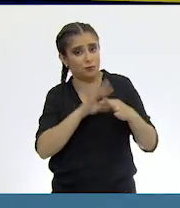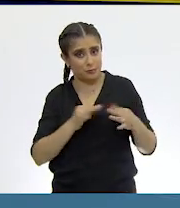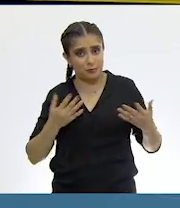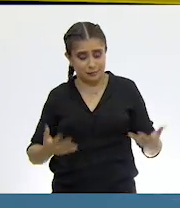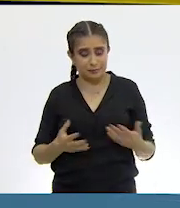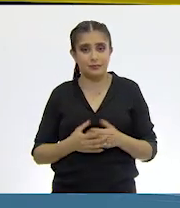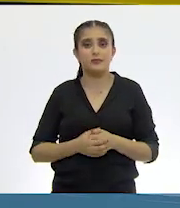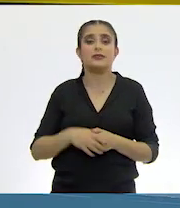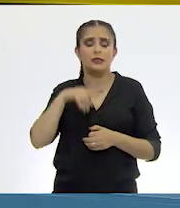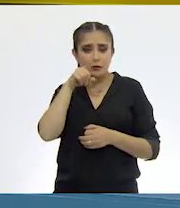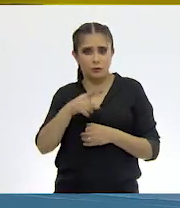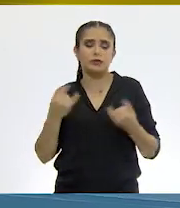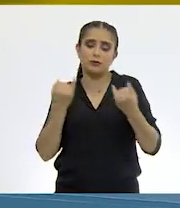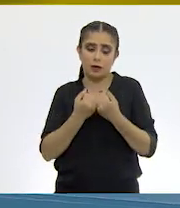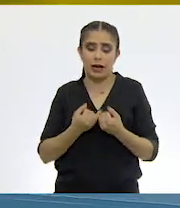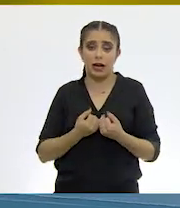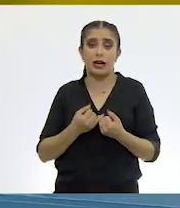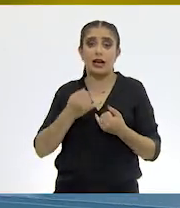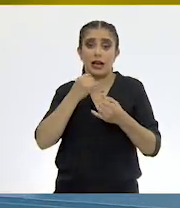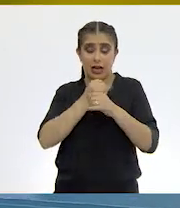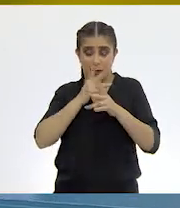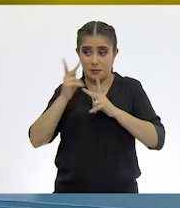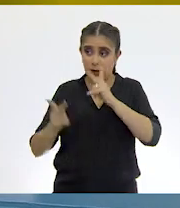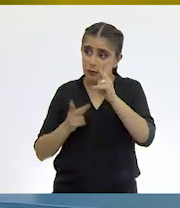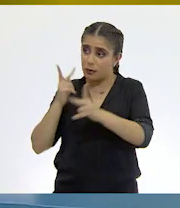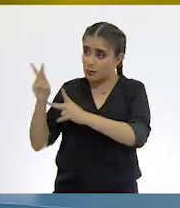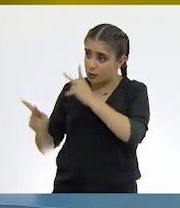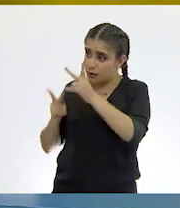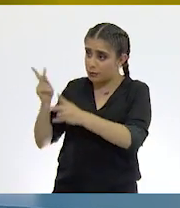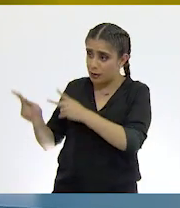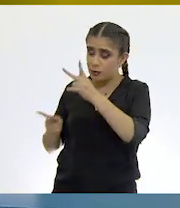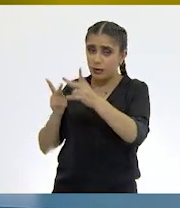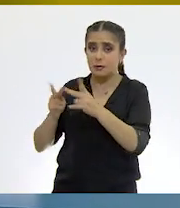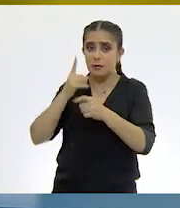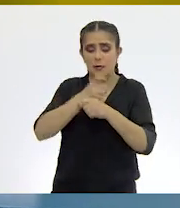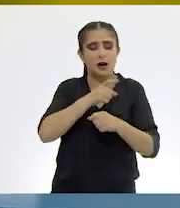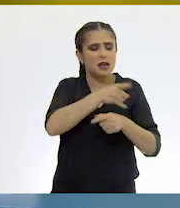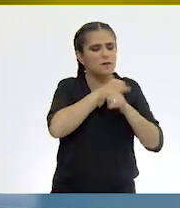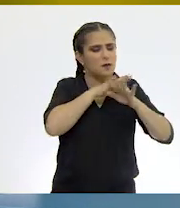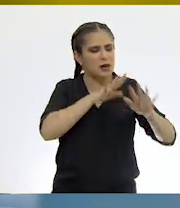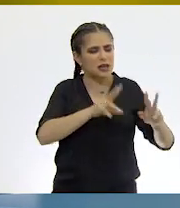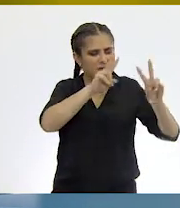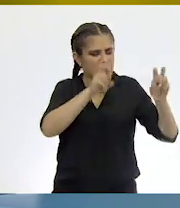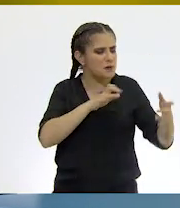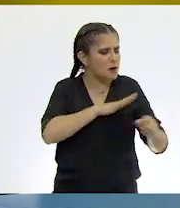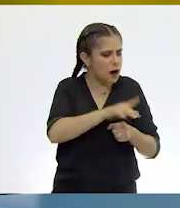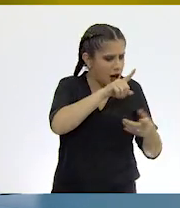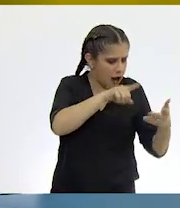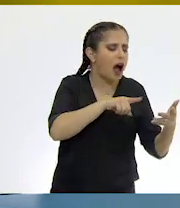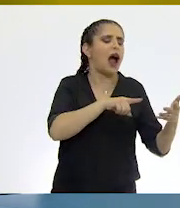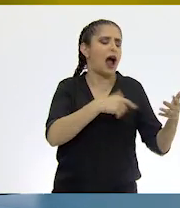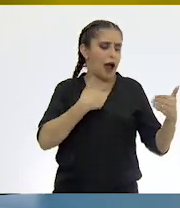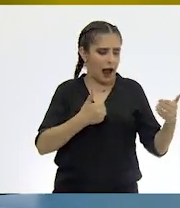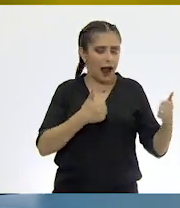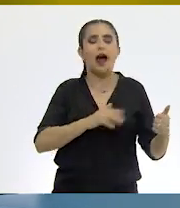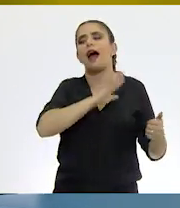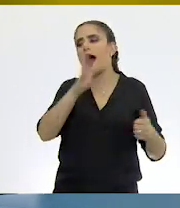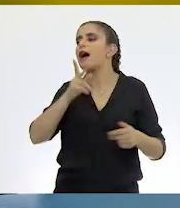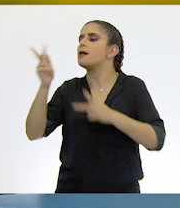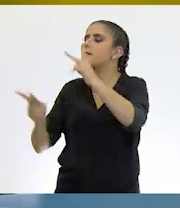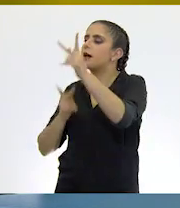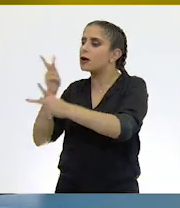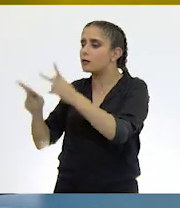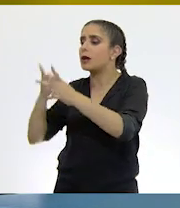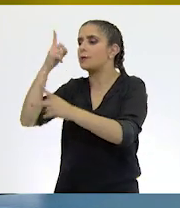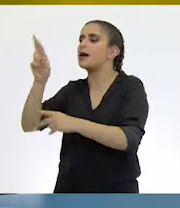tema necesitas esa información y de esa manera planteas tu pregunta. Y si es una pregunta cerrada, pues únicamente es para rescatar datos